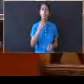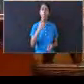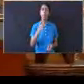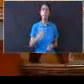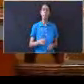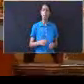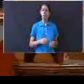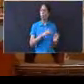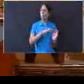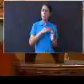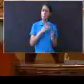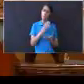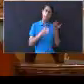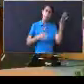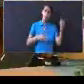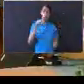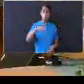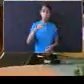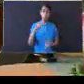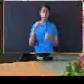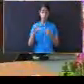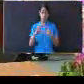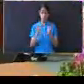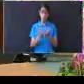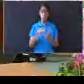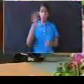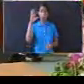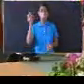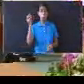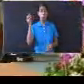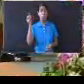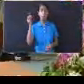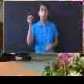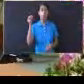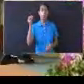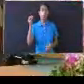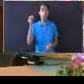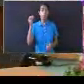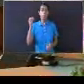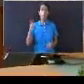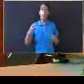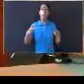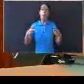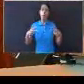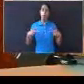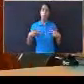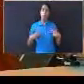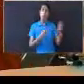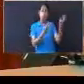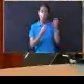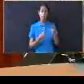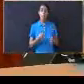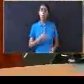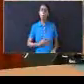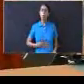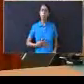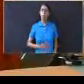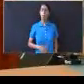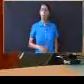porque viene hambre. Entonces el rey cuando oye esa cantidad de bendiciones tiene un deseo. Dice, ¿hace cuánto te fuiste?